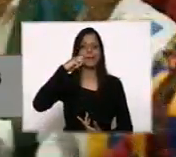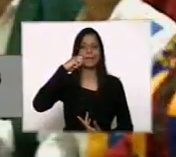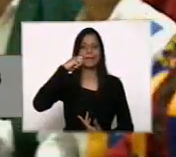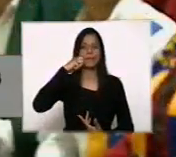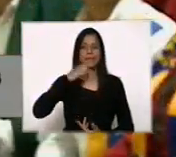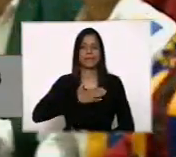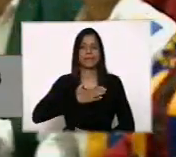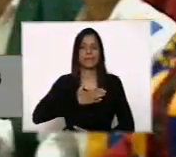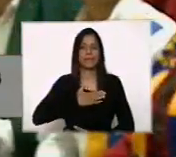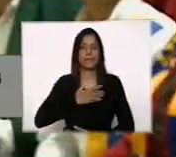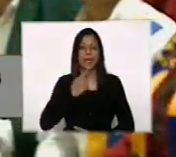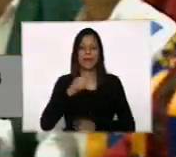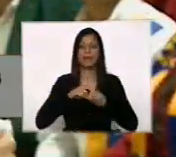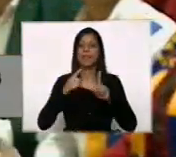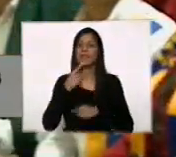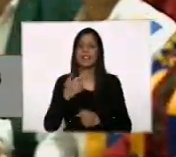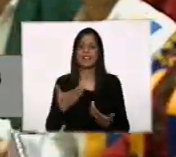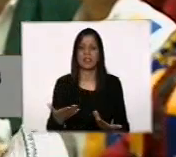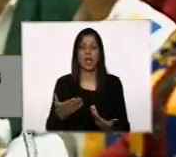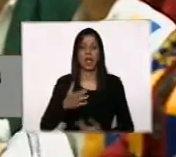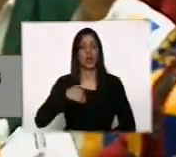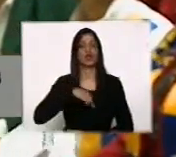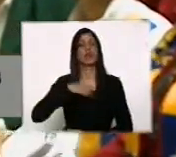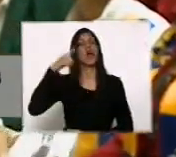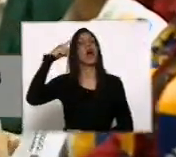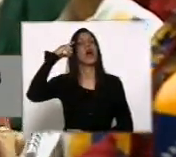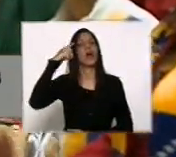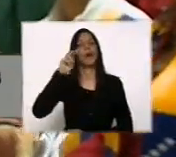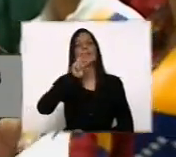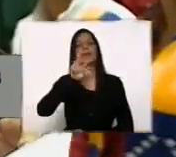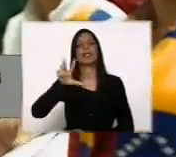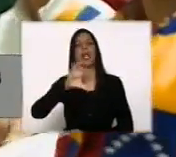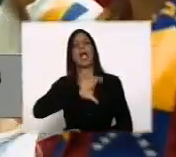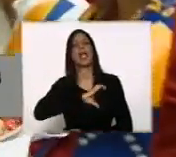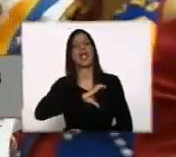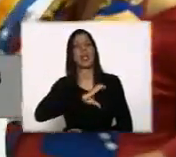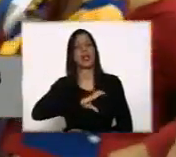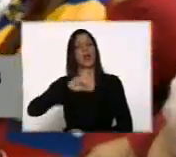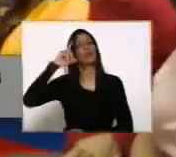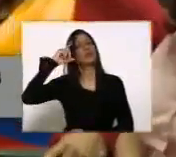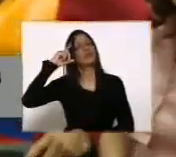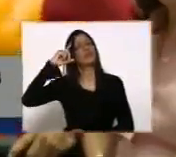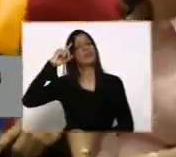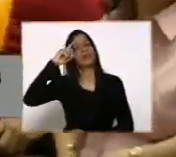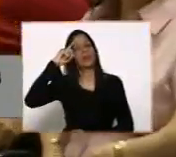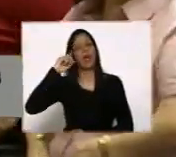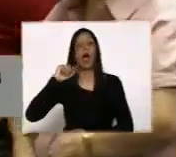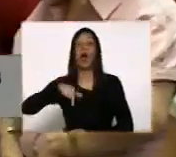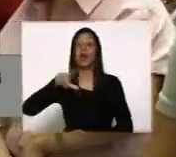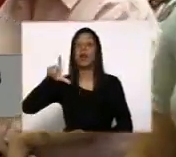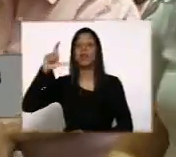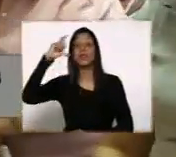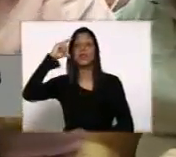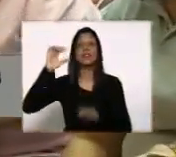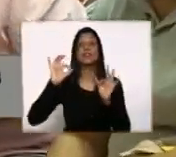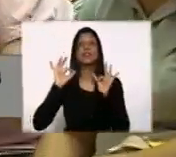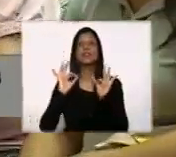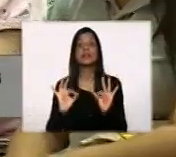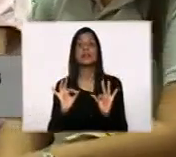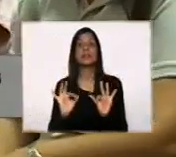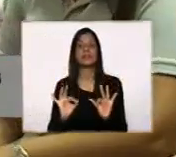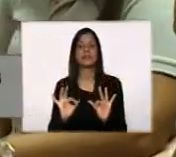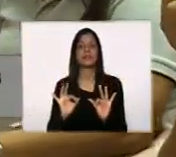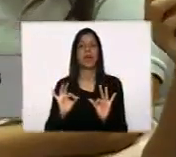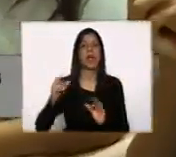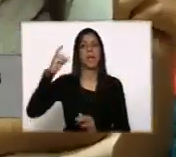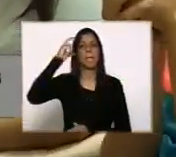eso, compatriotas, decirles que estamos recordando esa fecha. ¿Y qué fecha es esta de haber seleccionado este momento para